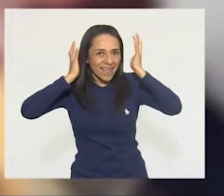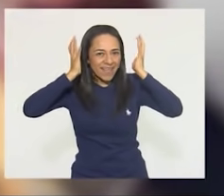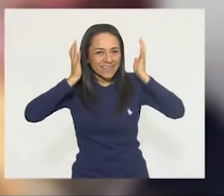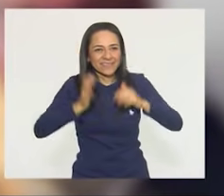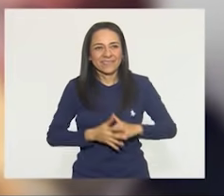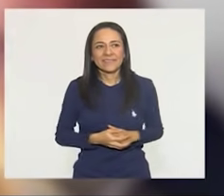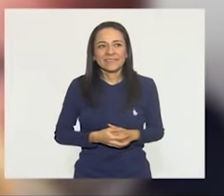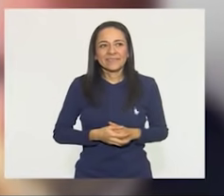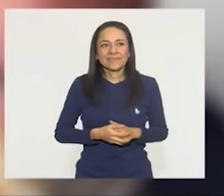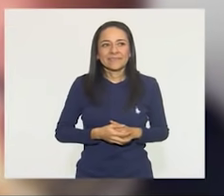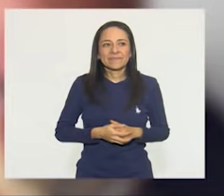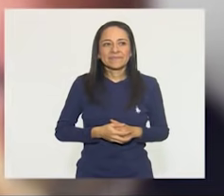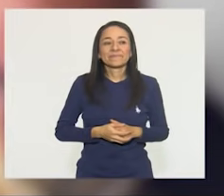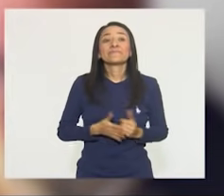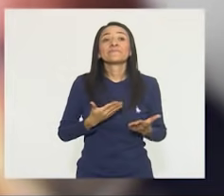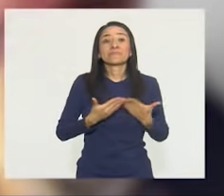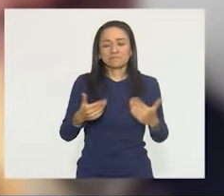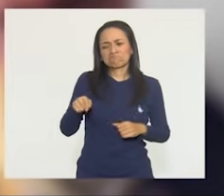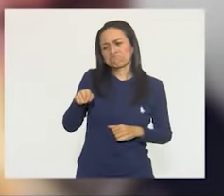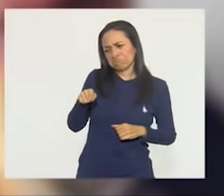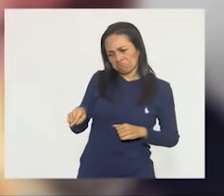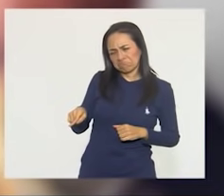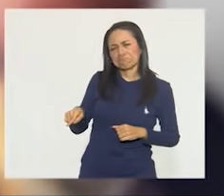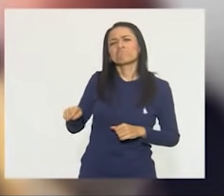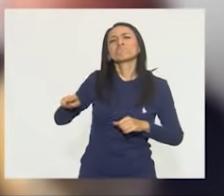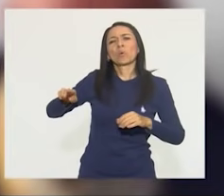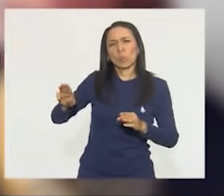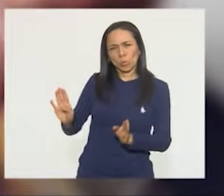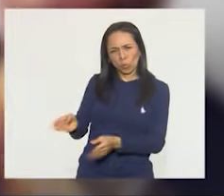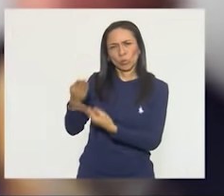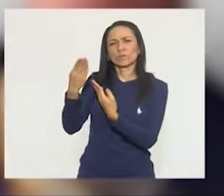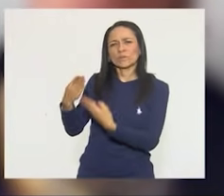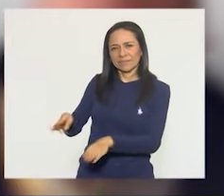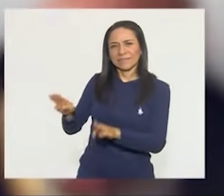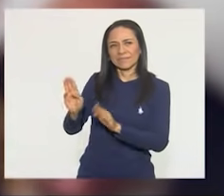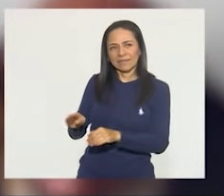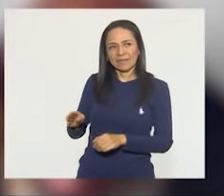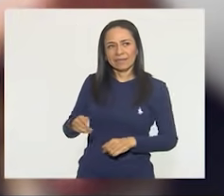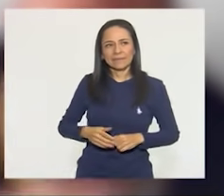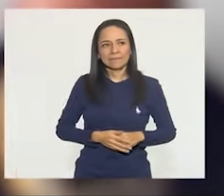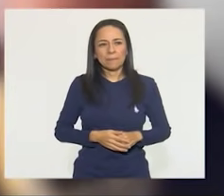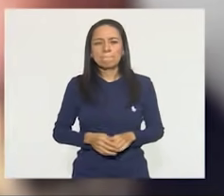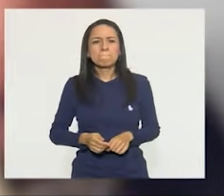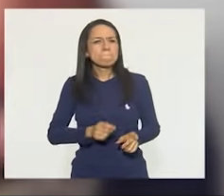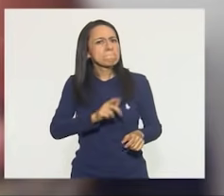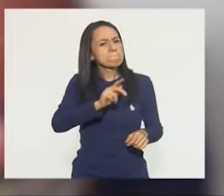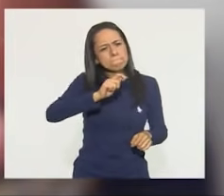Ritmos para jugar, 10, el solista que acompaña la música. Con fonemas. Ca.